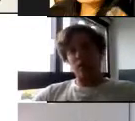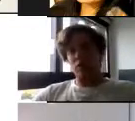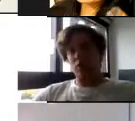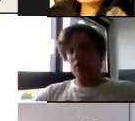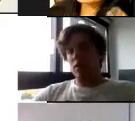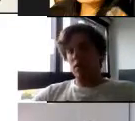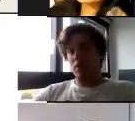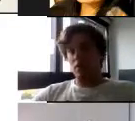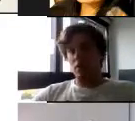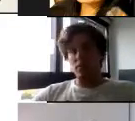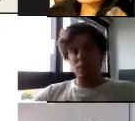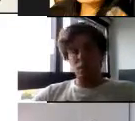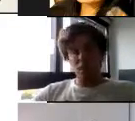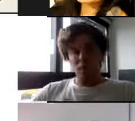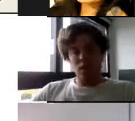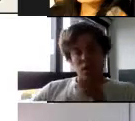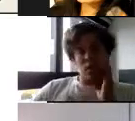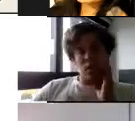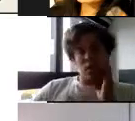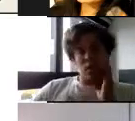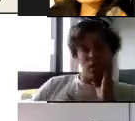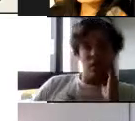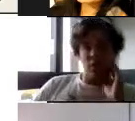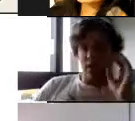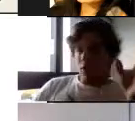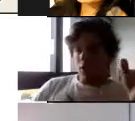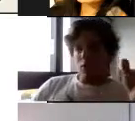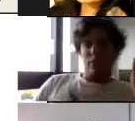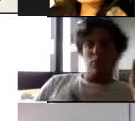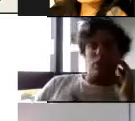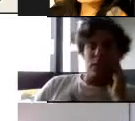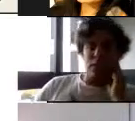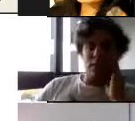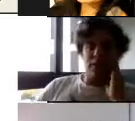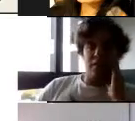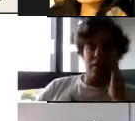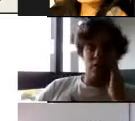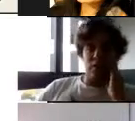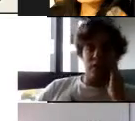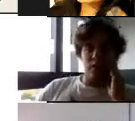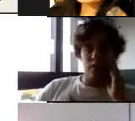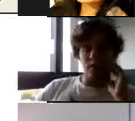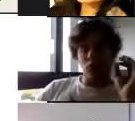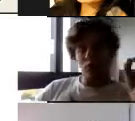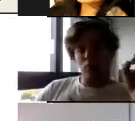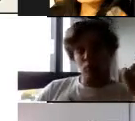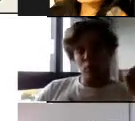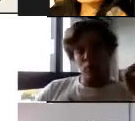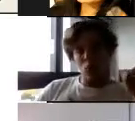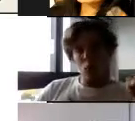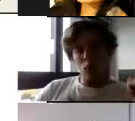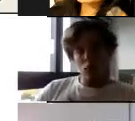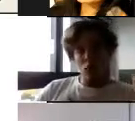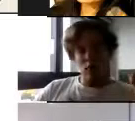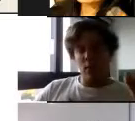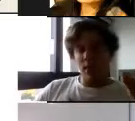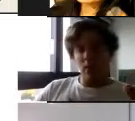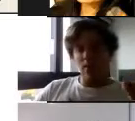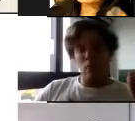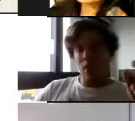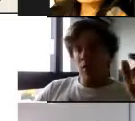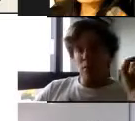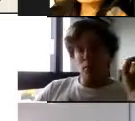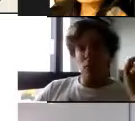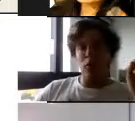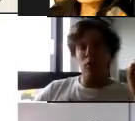es la separación entre bulones, ¿sí? Y entonces algo, una pregunta intuitiva, a ver si se dan cuenta. Si yo pongo un bulón, imagínense,